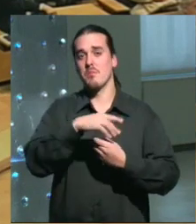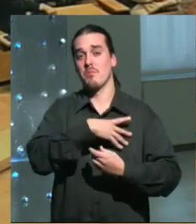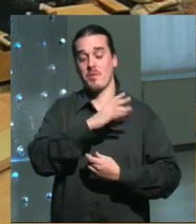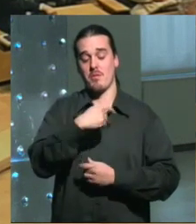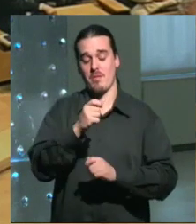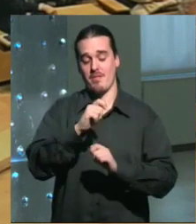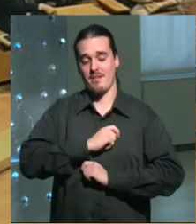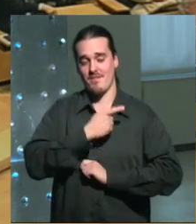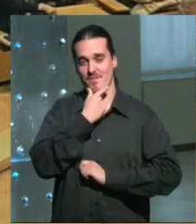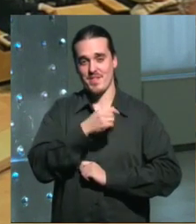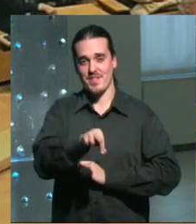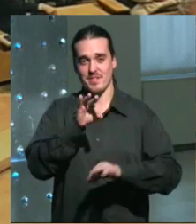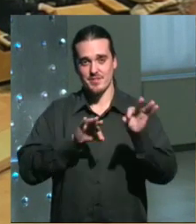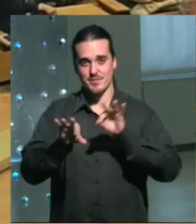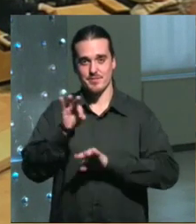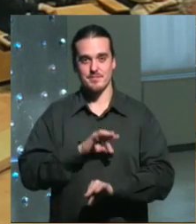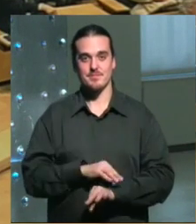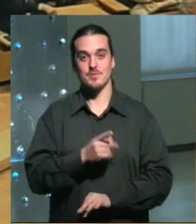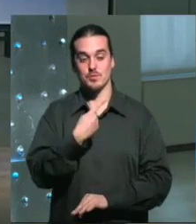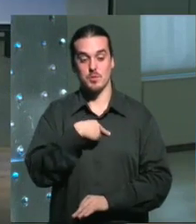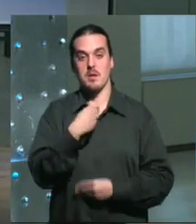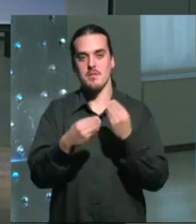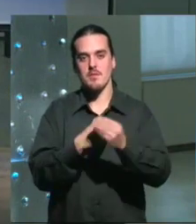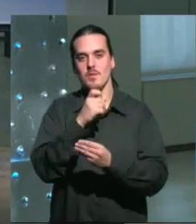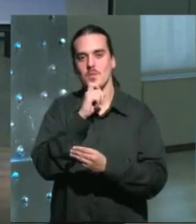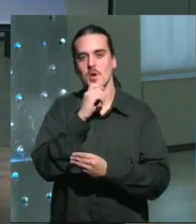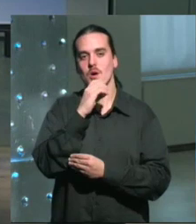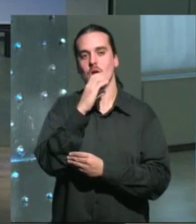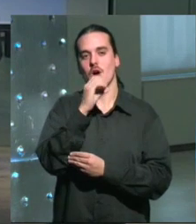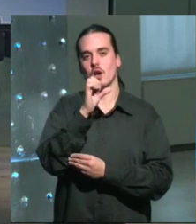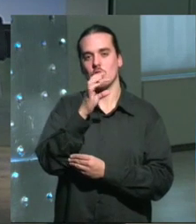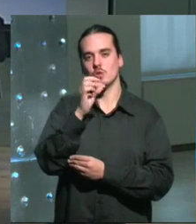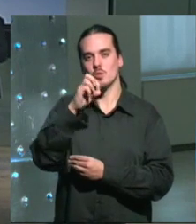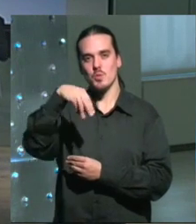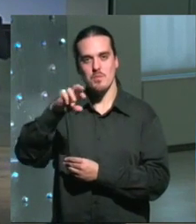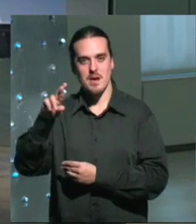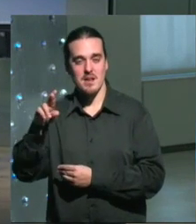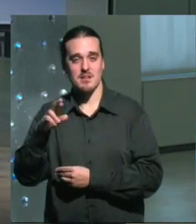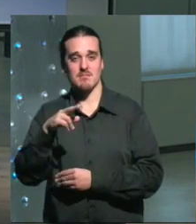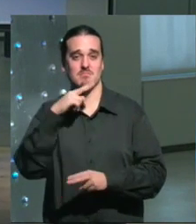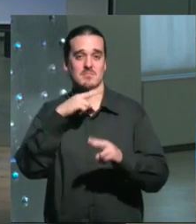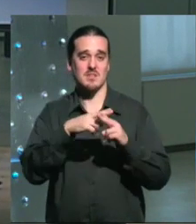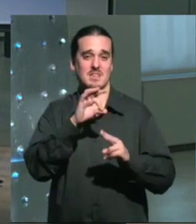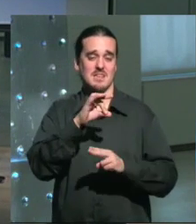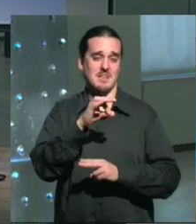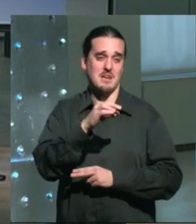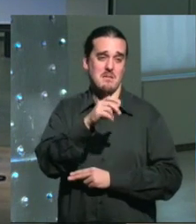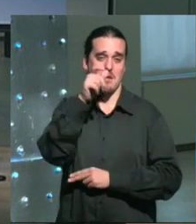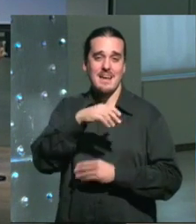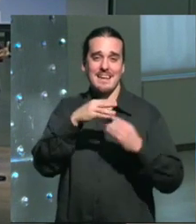decisiones. Y aquí lo que hicimos fue, en vez de llamarlo Customer, Citizen, en vez de cliente, ciudadano.